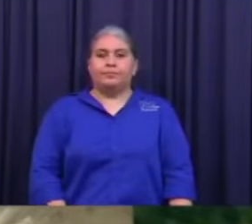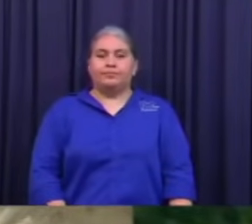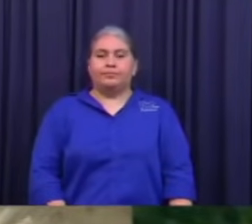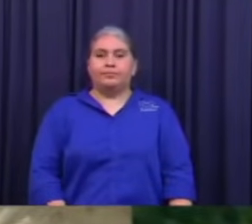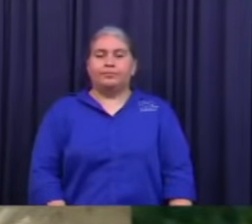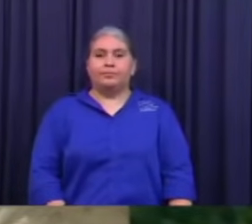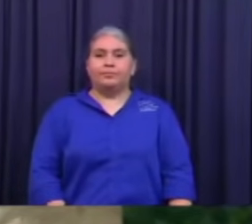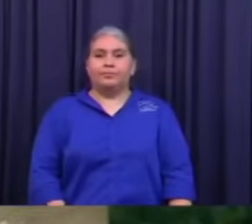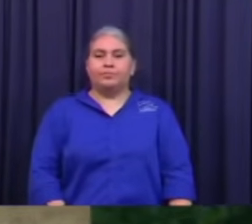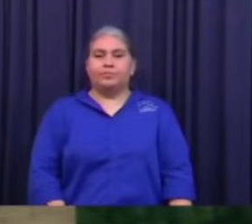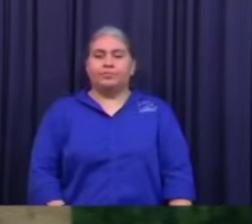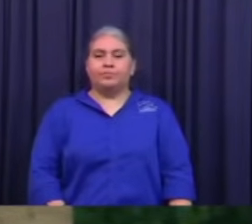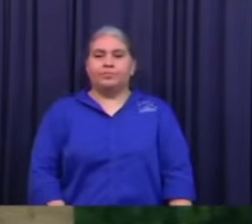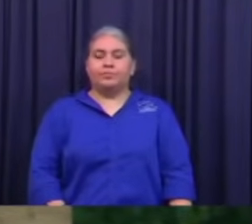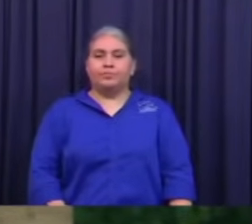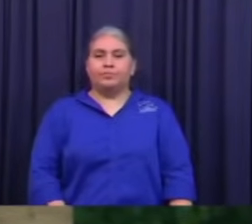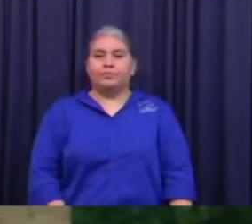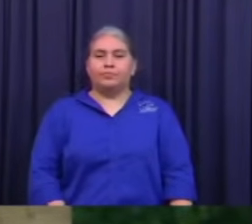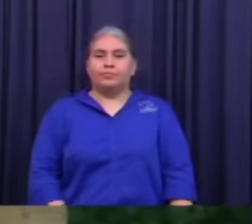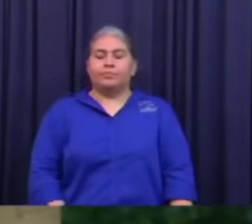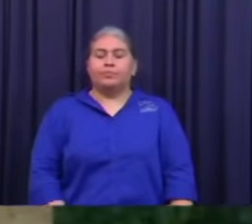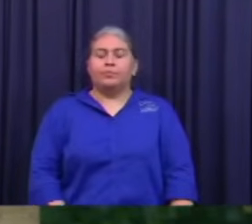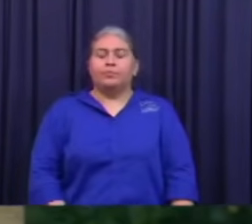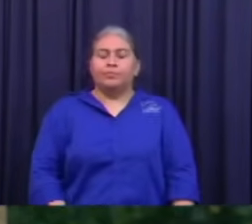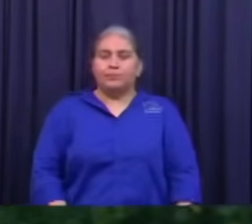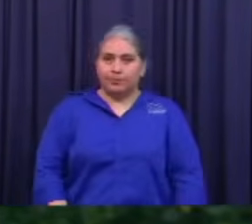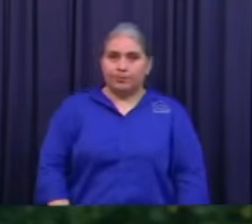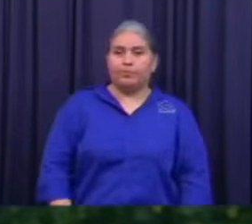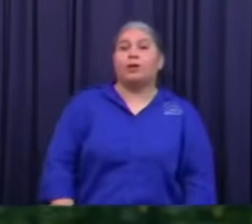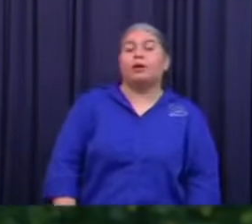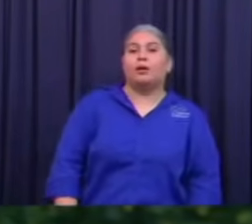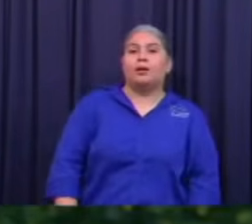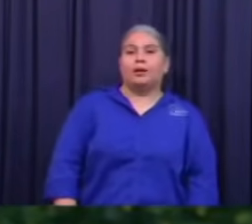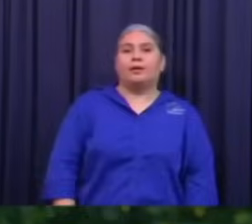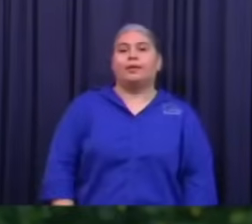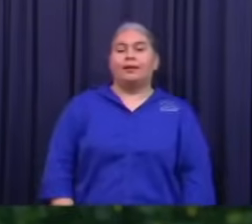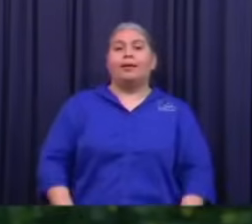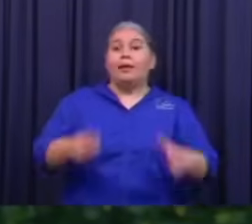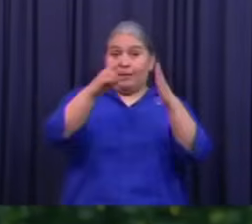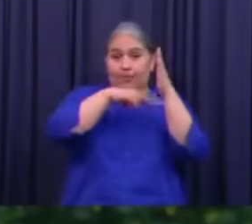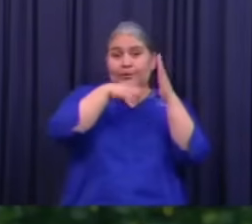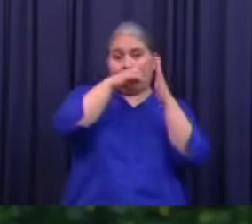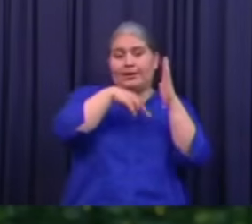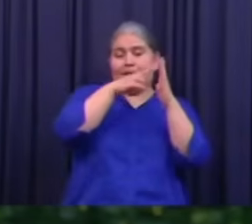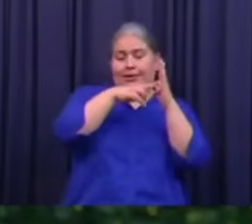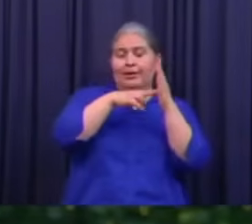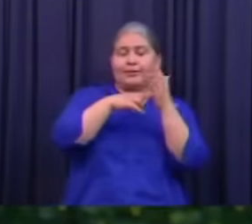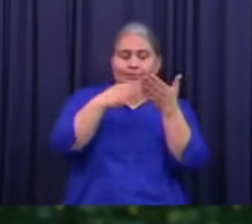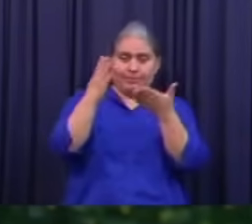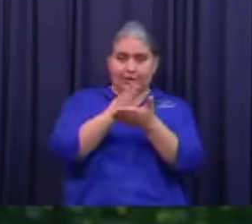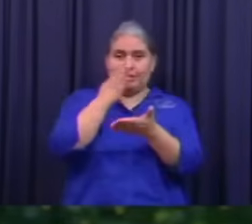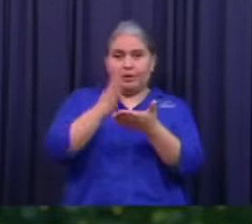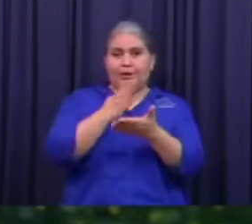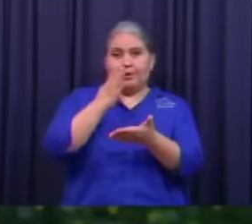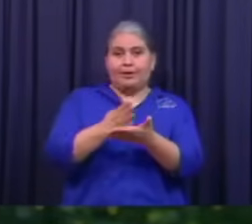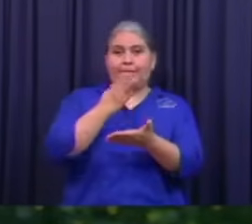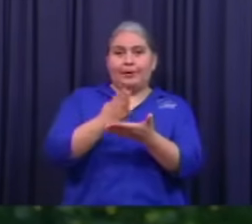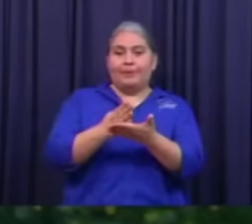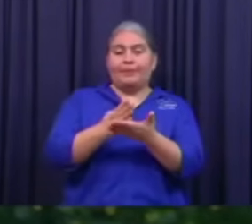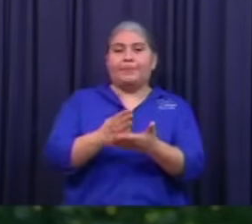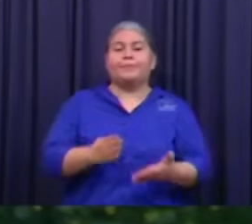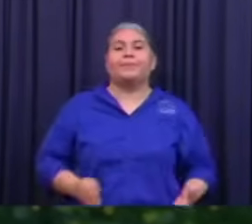leamos Sí desde le voy a leer como 38 versículos no importa para quitarle la